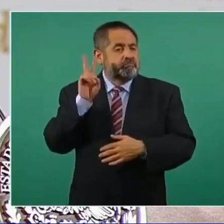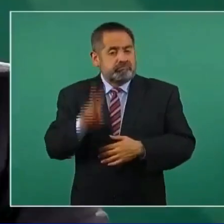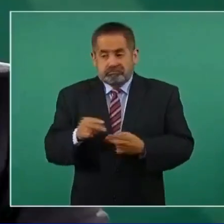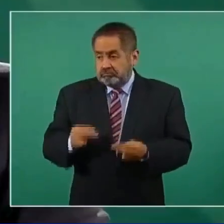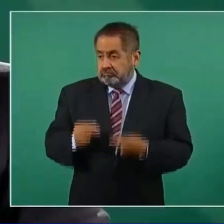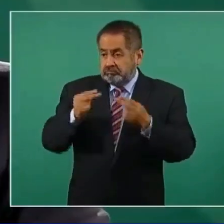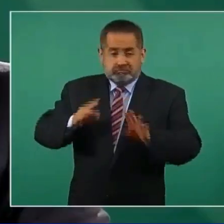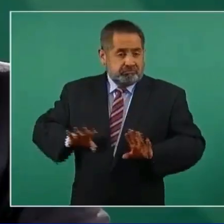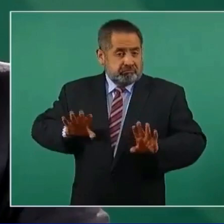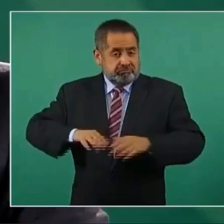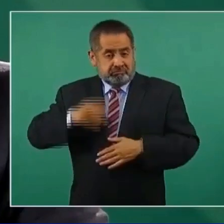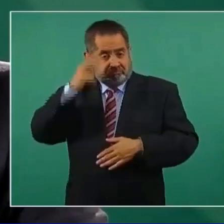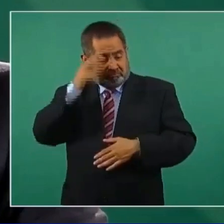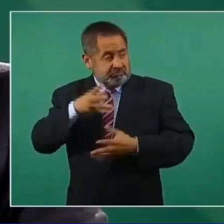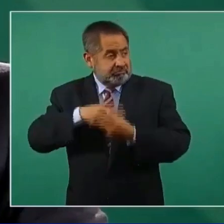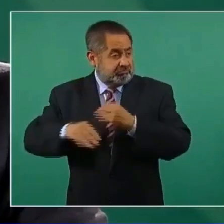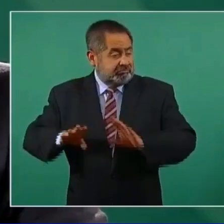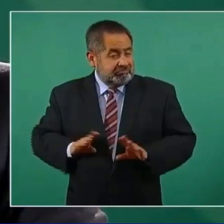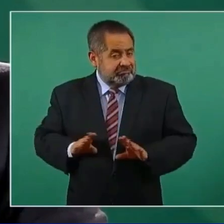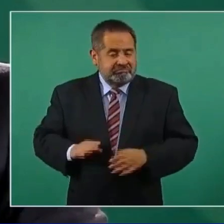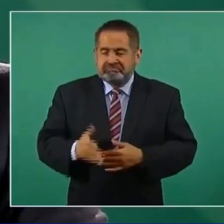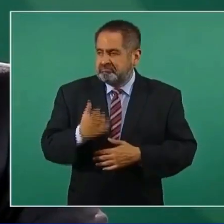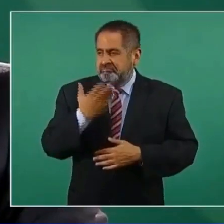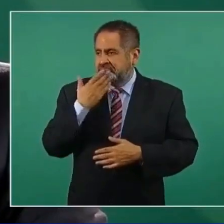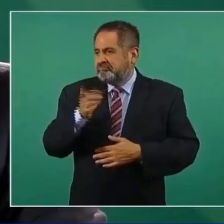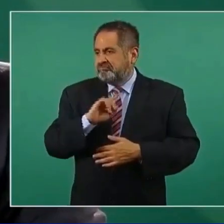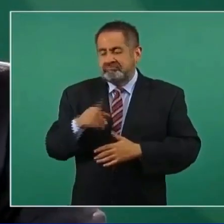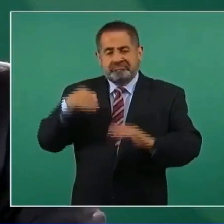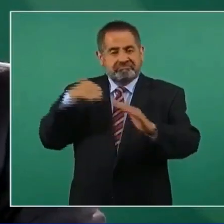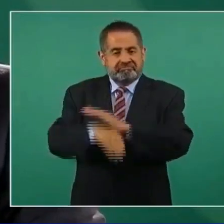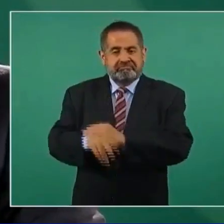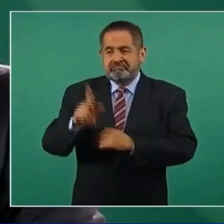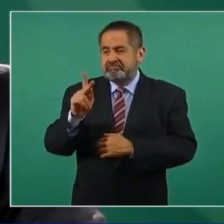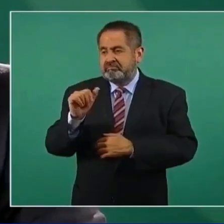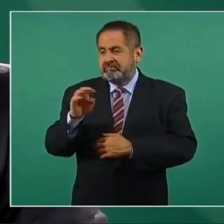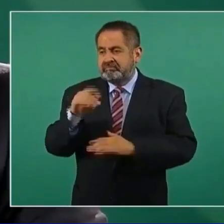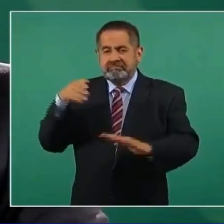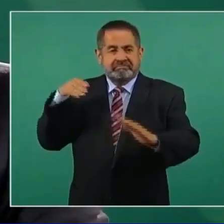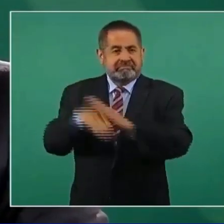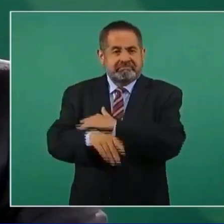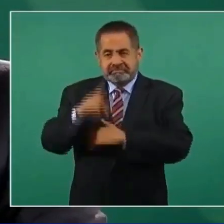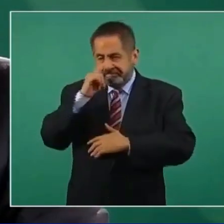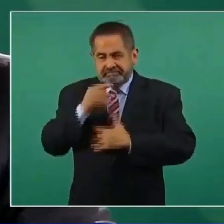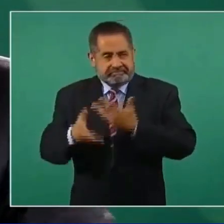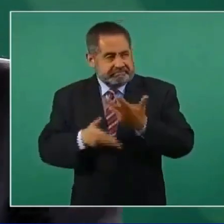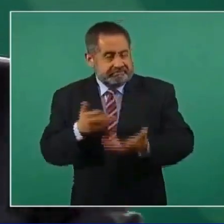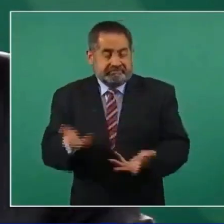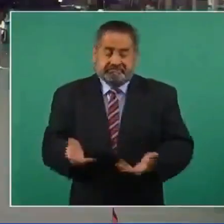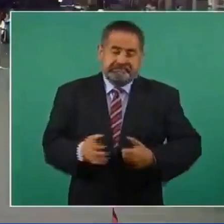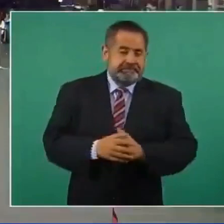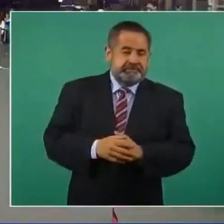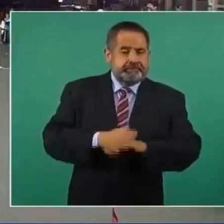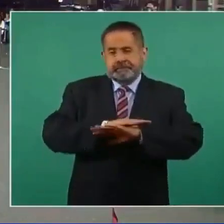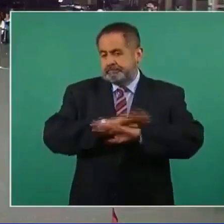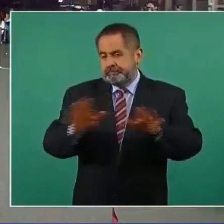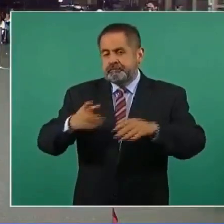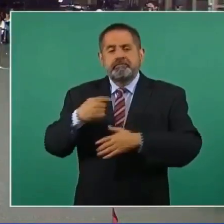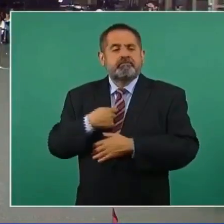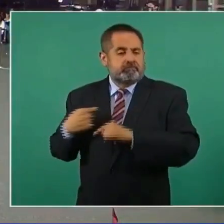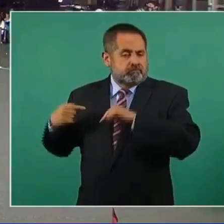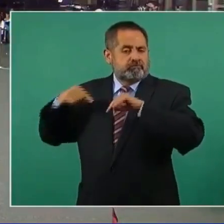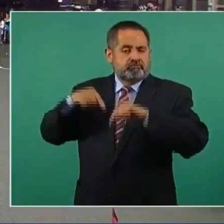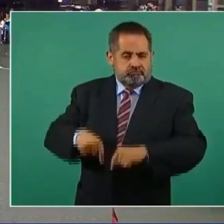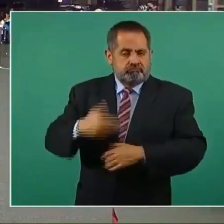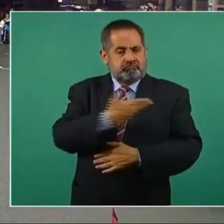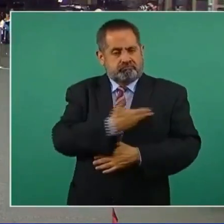negocio para Pemex y para la nación. Entonces, desde que llegamos,